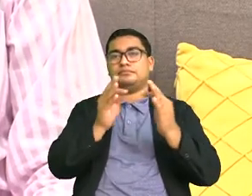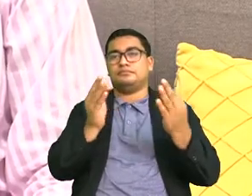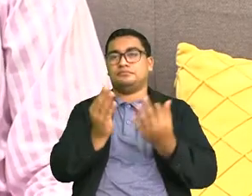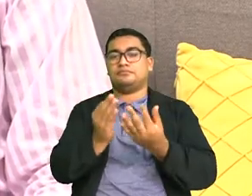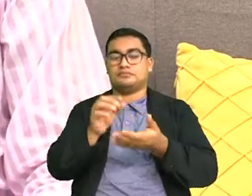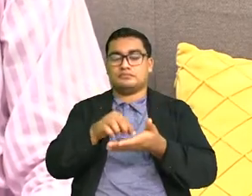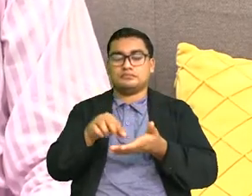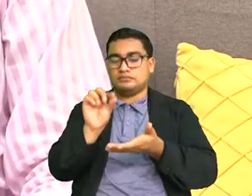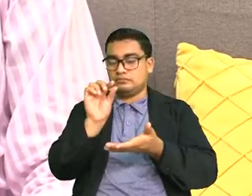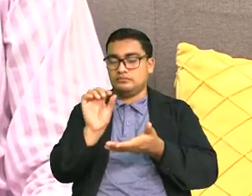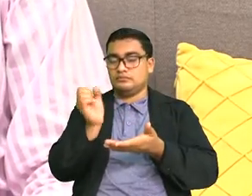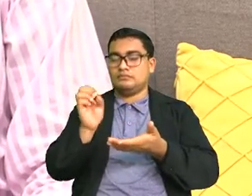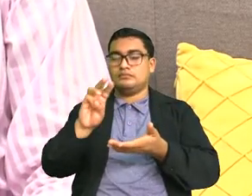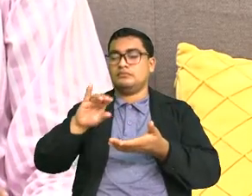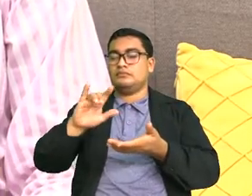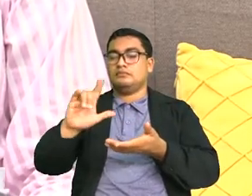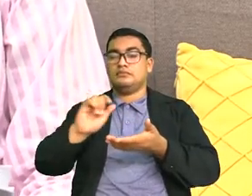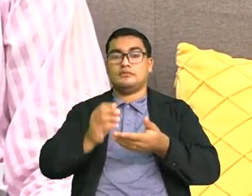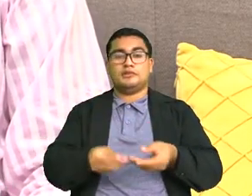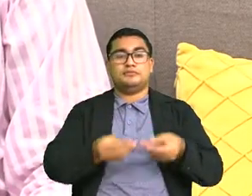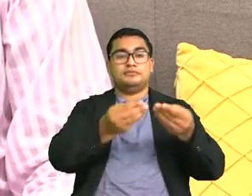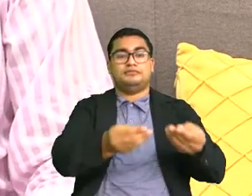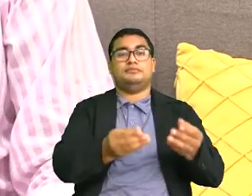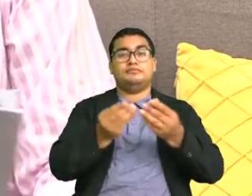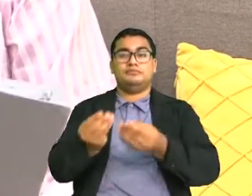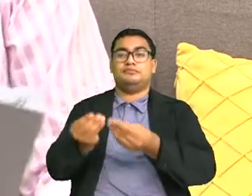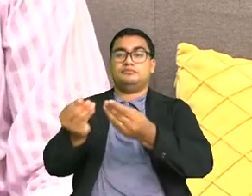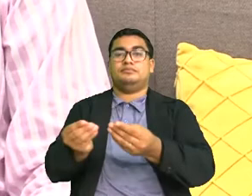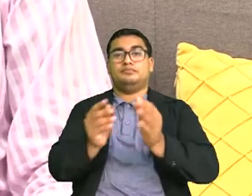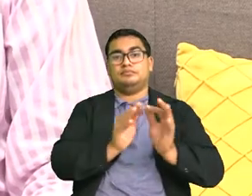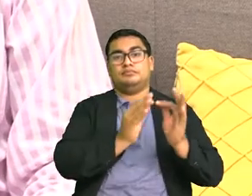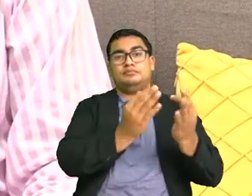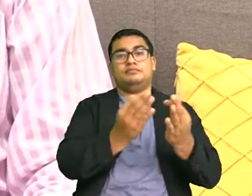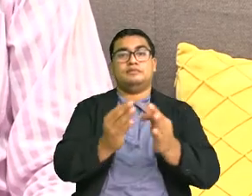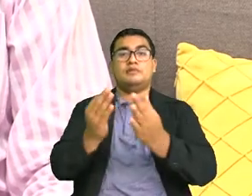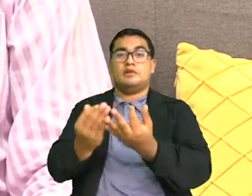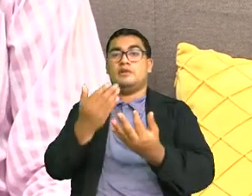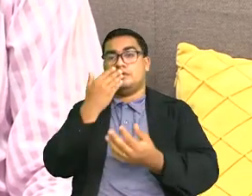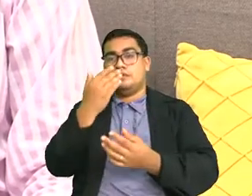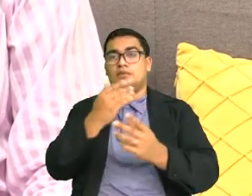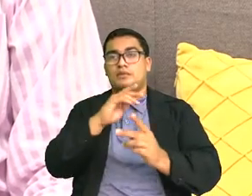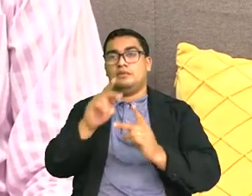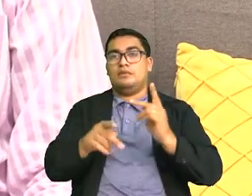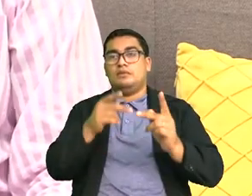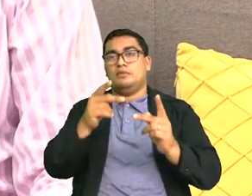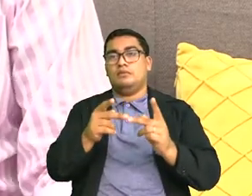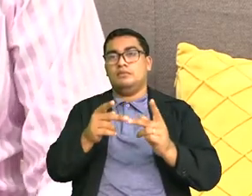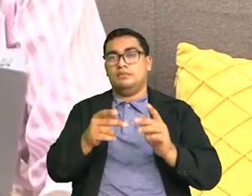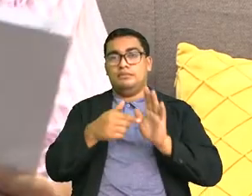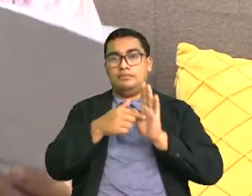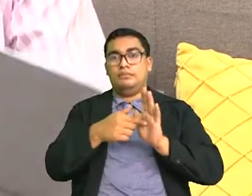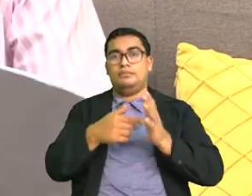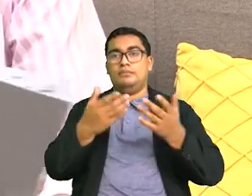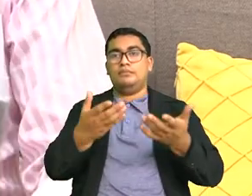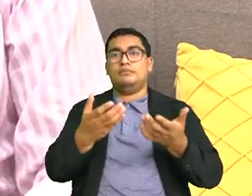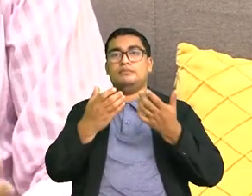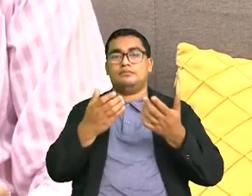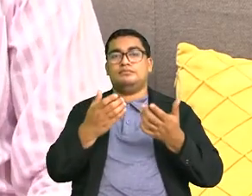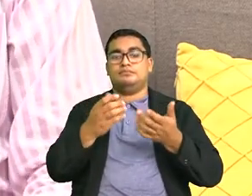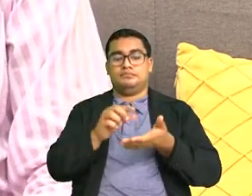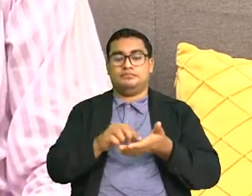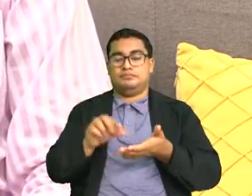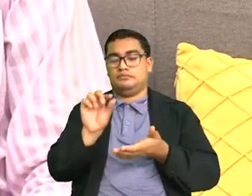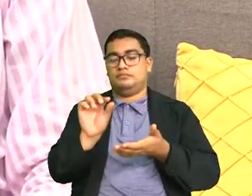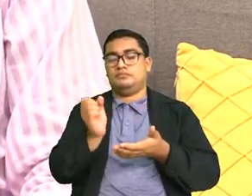calidad pero si nosotros quisiéramos por ejemplo producir todas las semillas para para entregarle a la